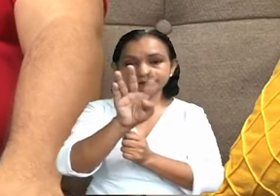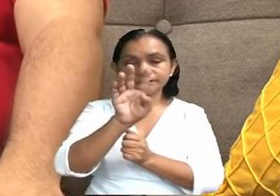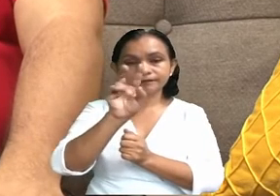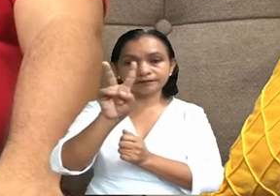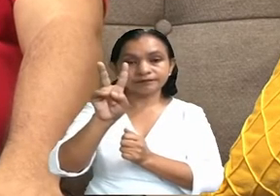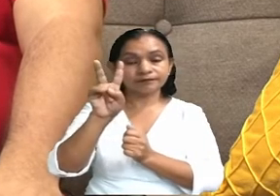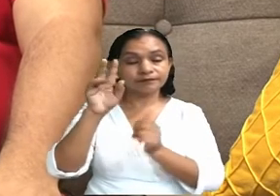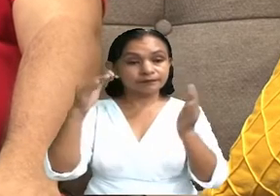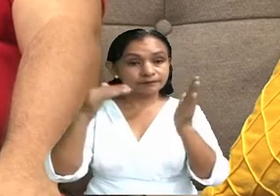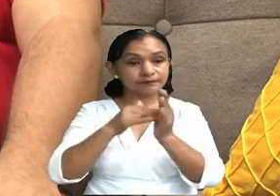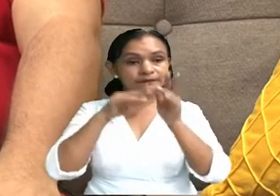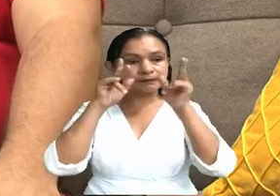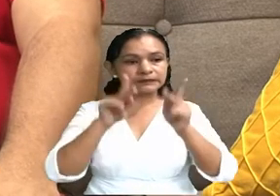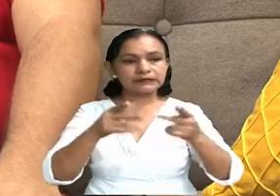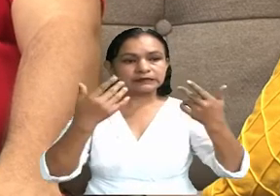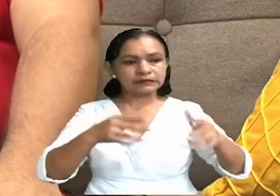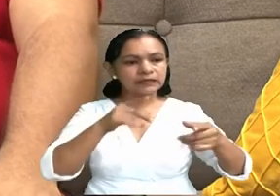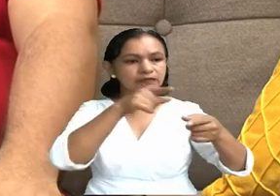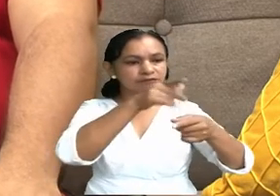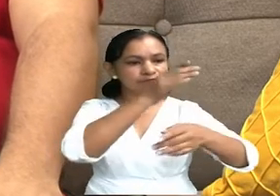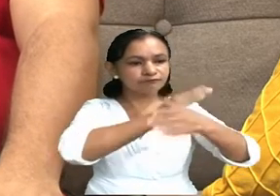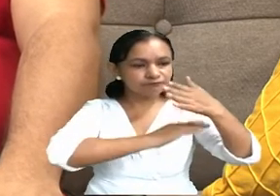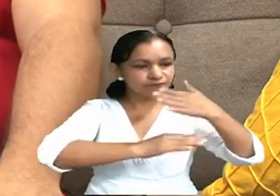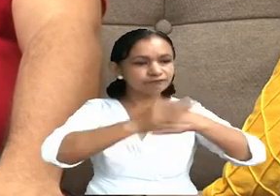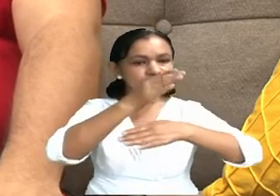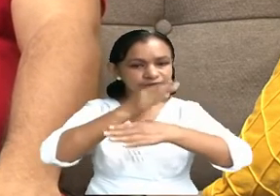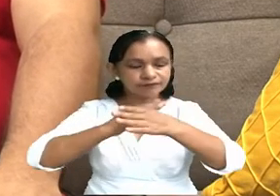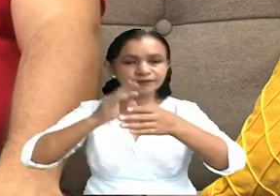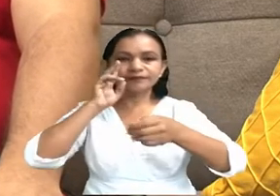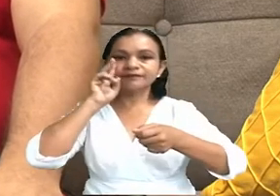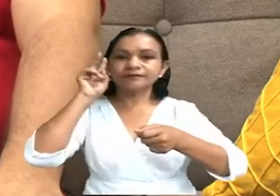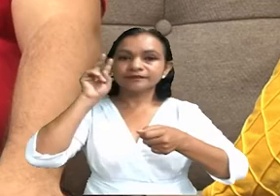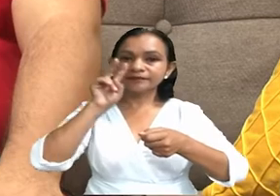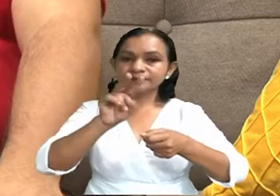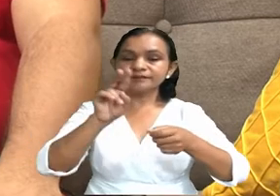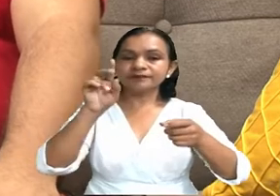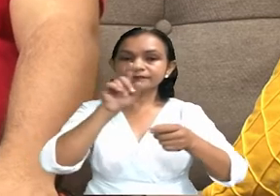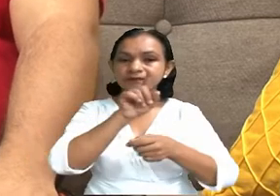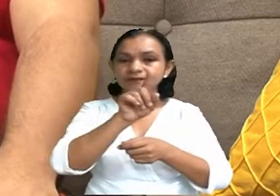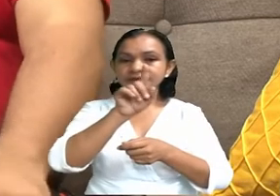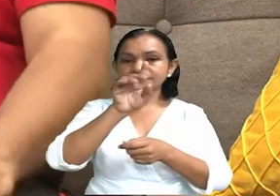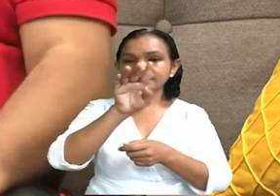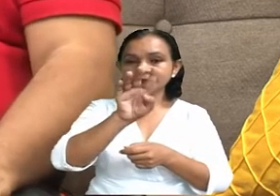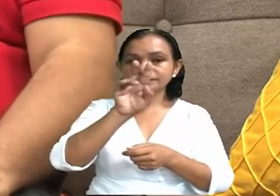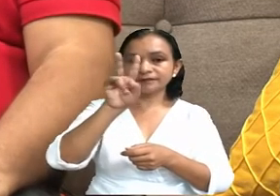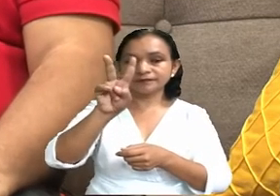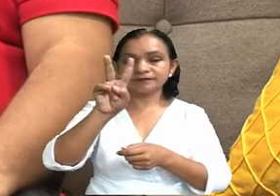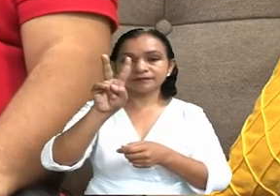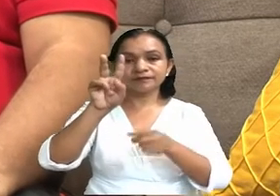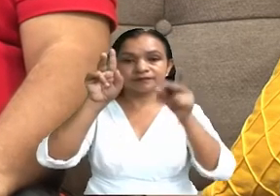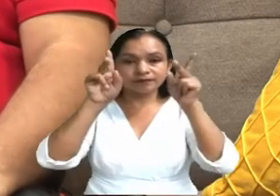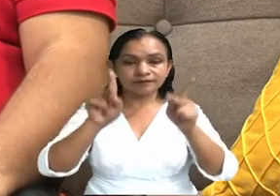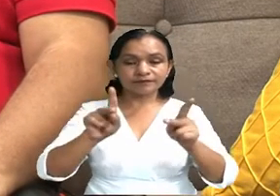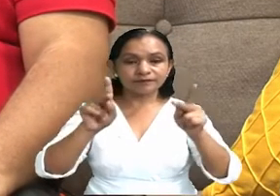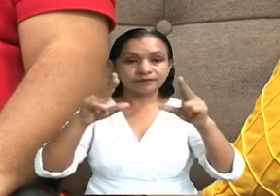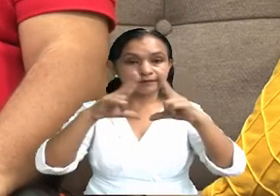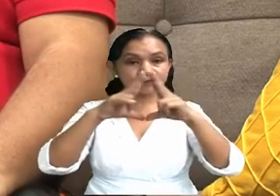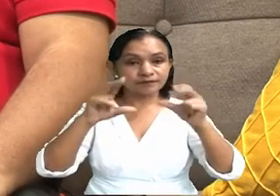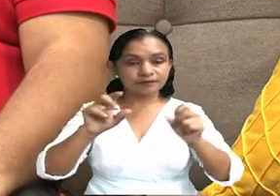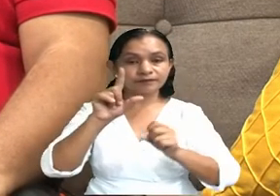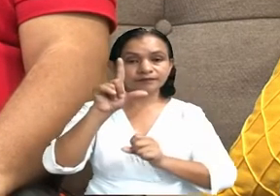nicaragüenses debidamente caracterizados, se observa que de estos 142,000 nicaragüenses hay alrededor